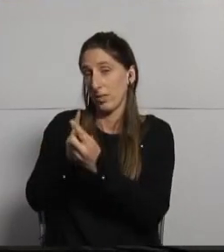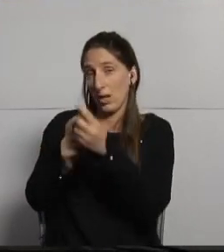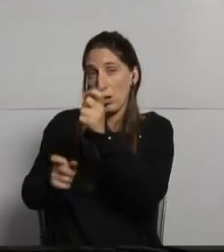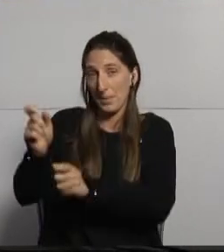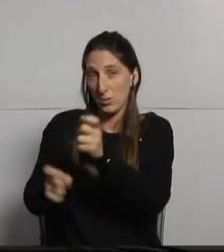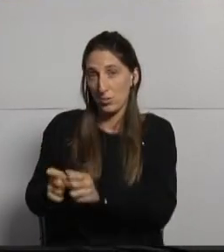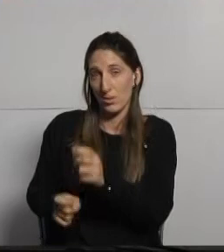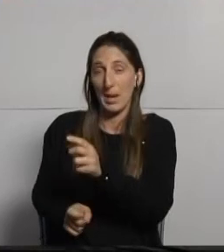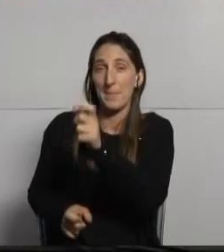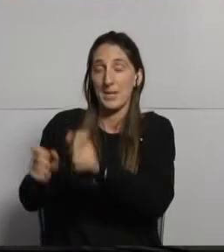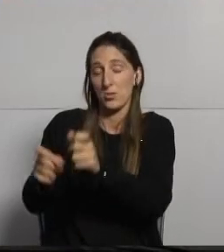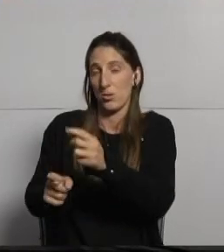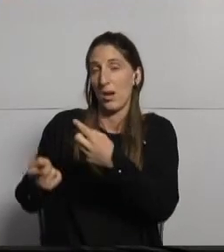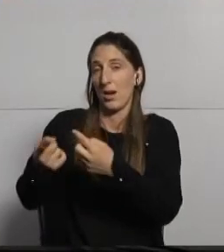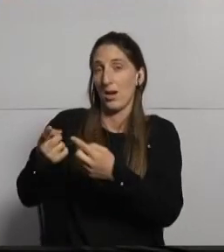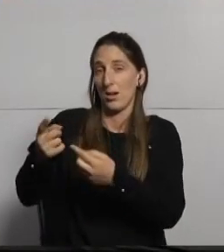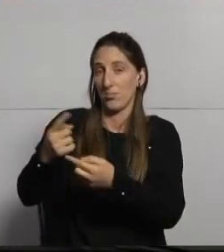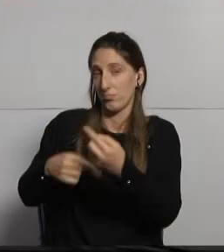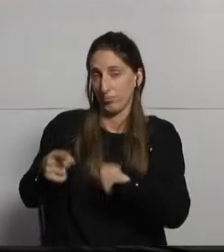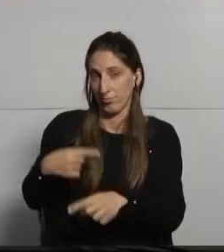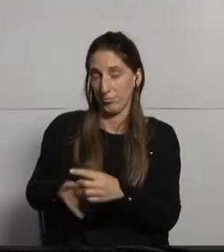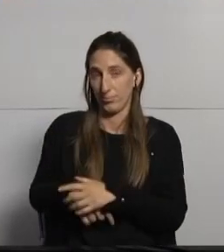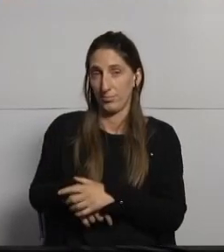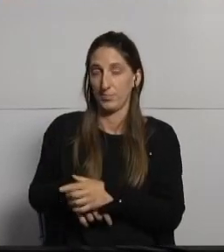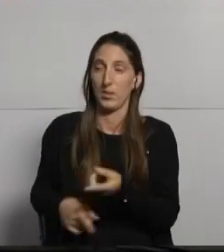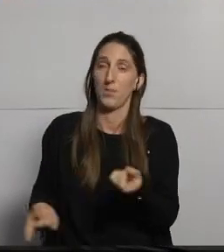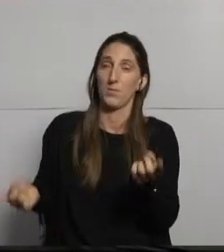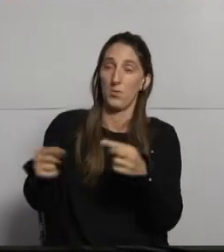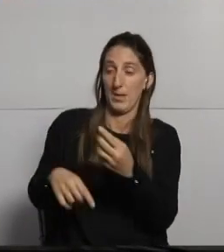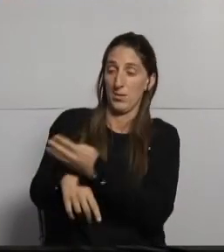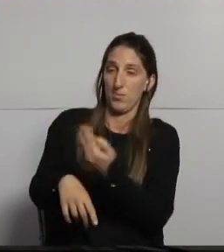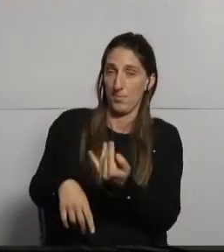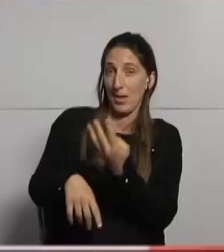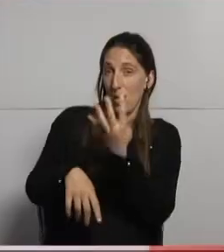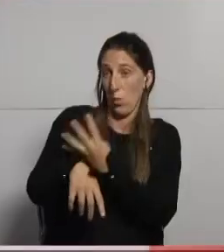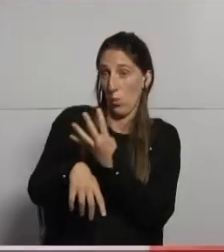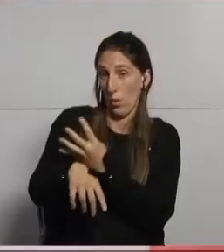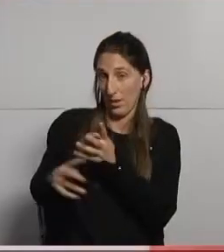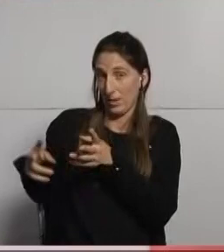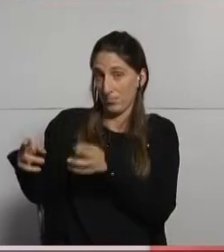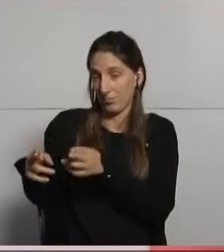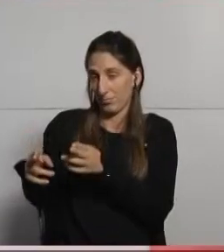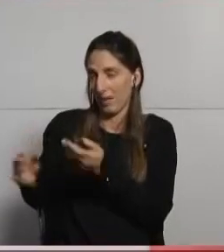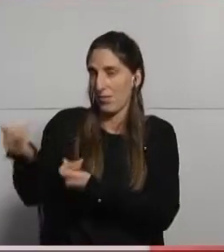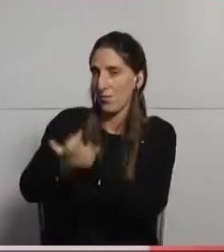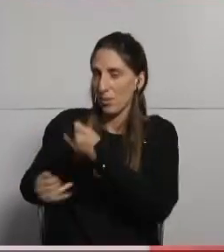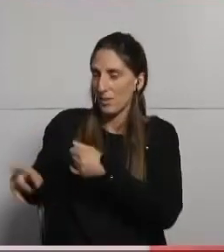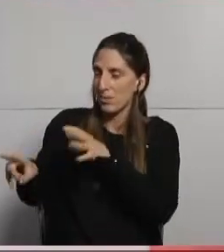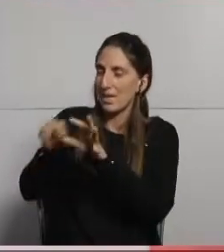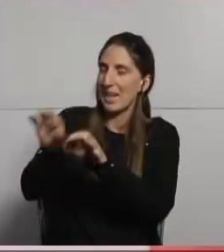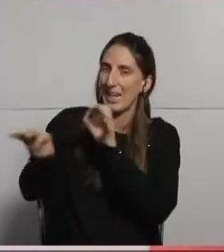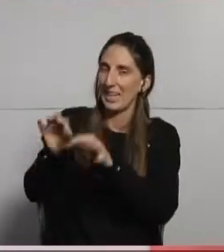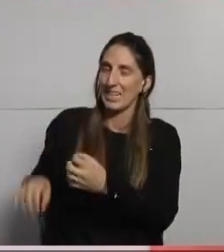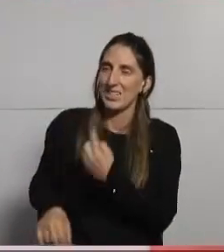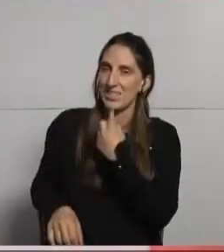es el usuario quien interactúa. Entonces, volviendo a esa etapa, esa cuarta etapa que decíamos de la parte de extracción, a través de justamente